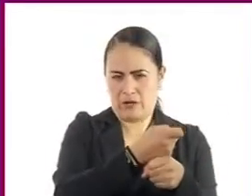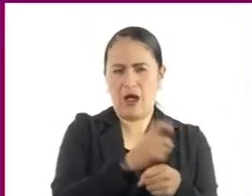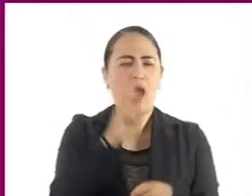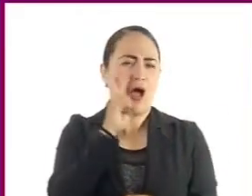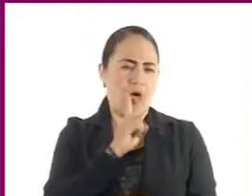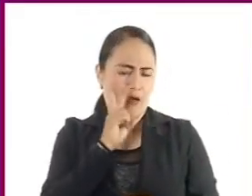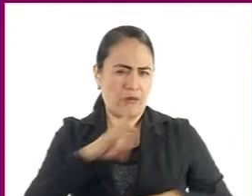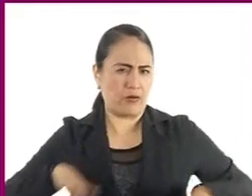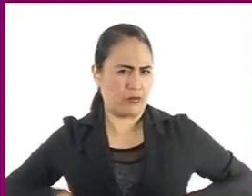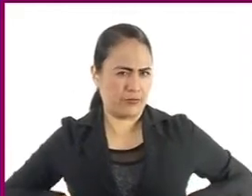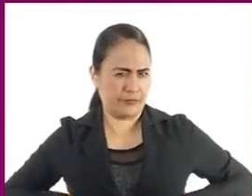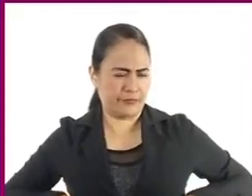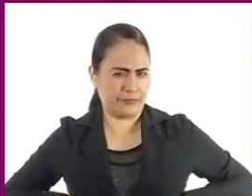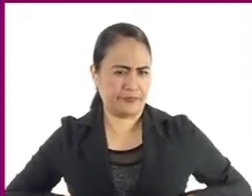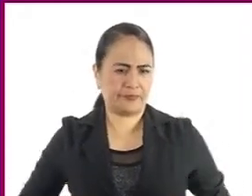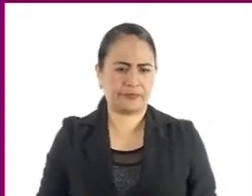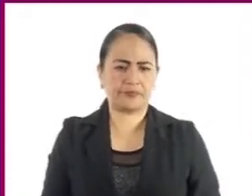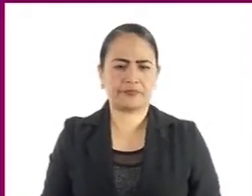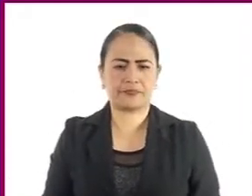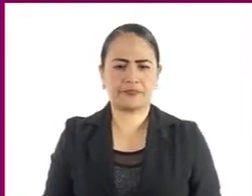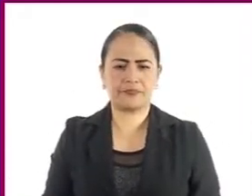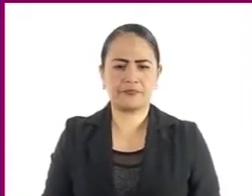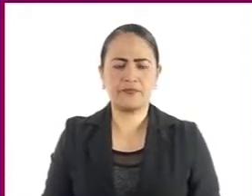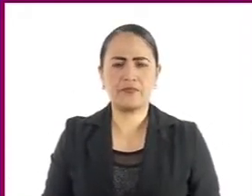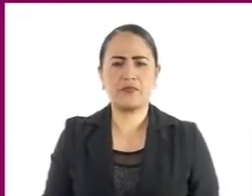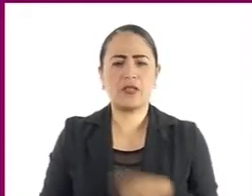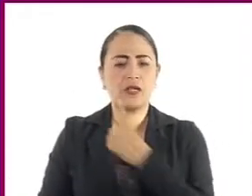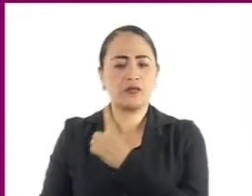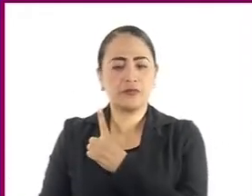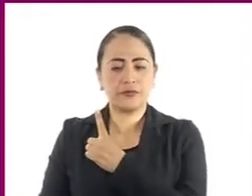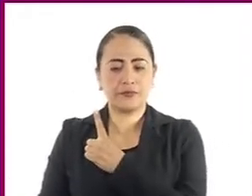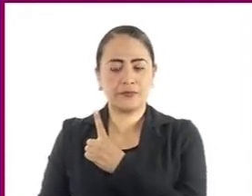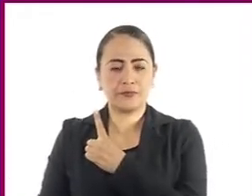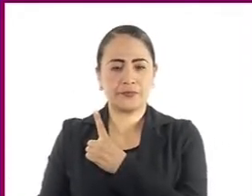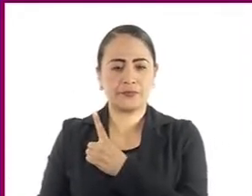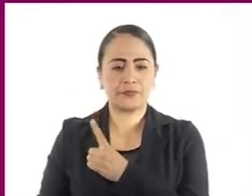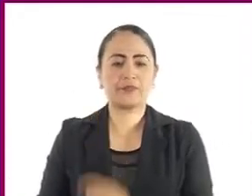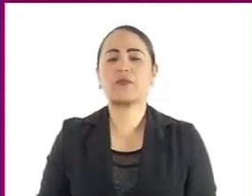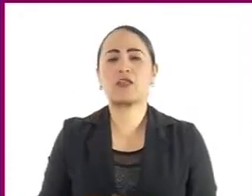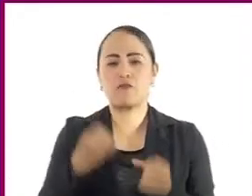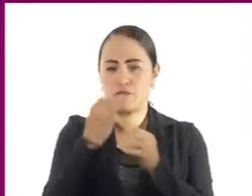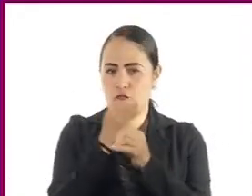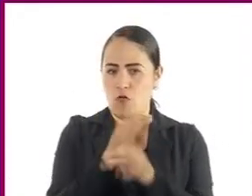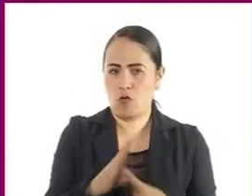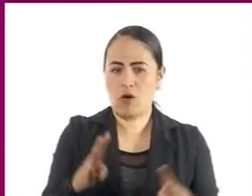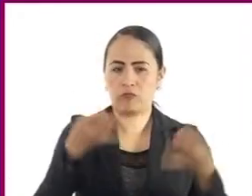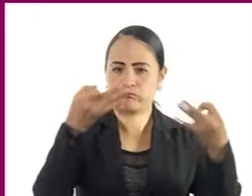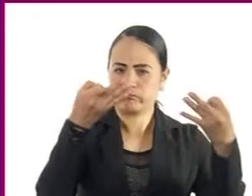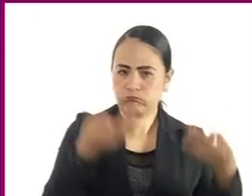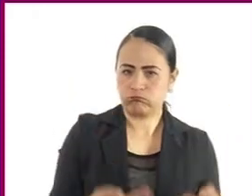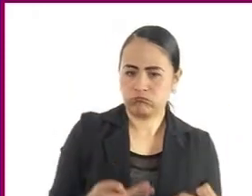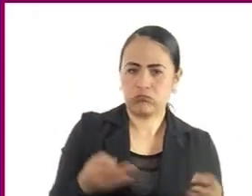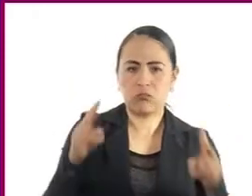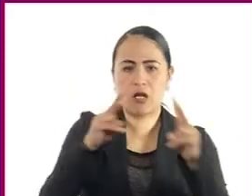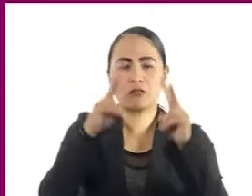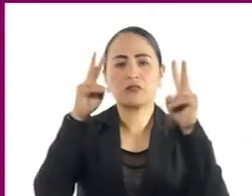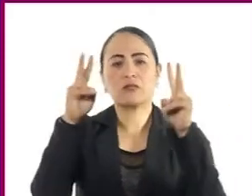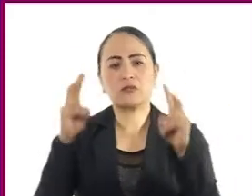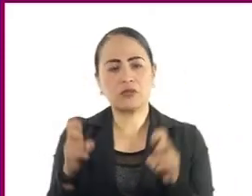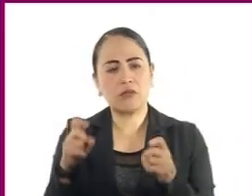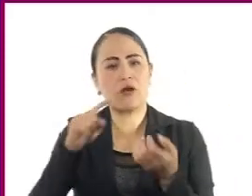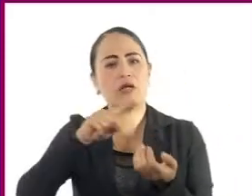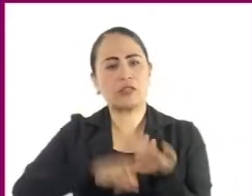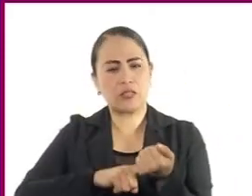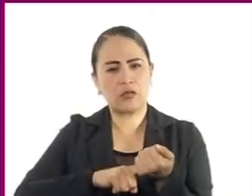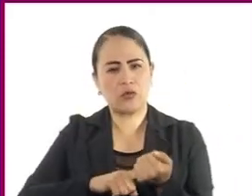características. Las fuentes primarias contienen información original. El tema que contienen no ha sido